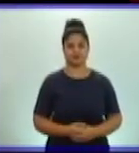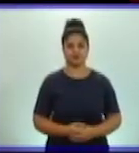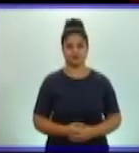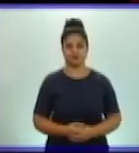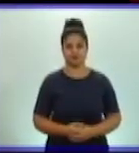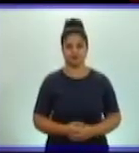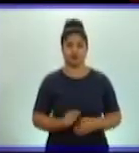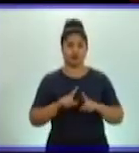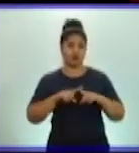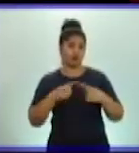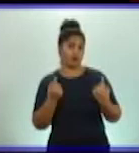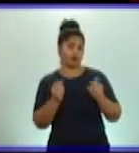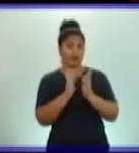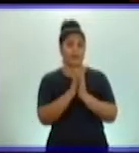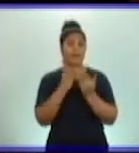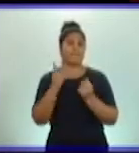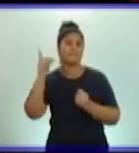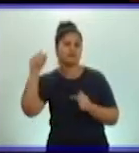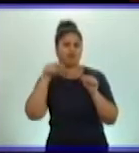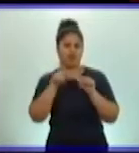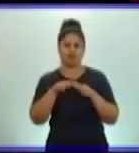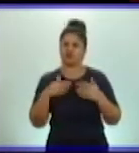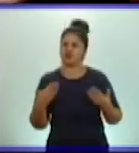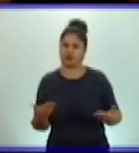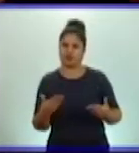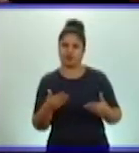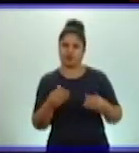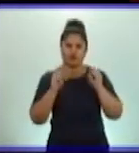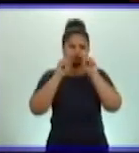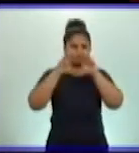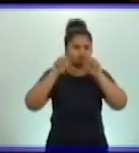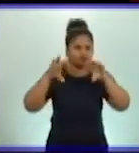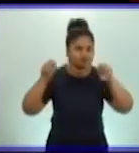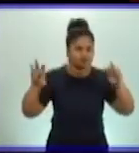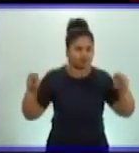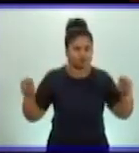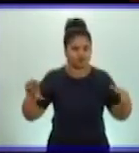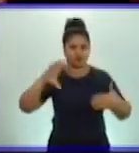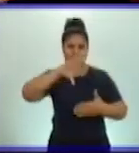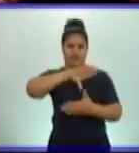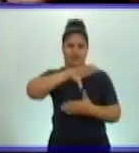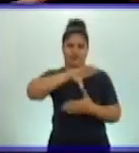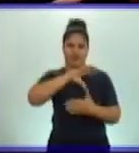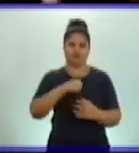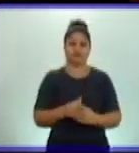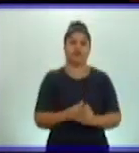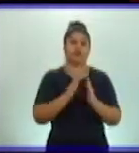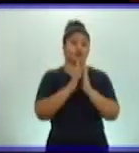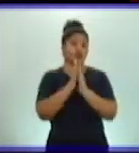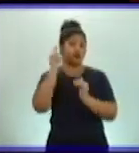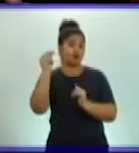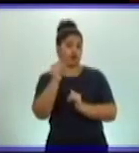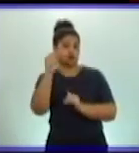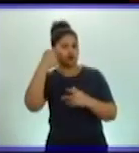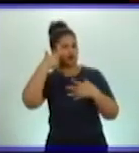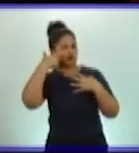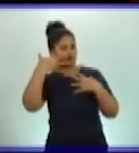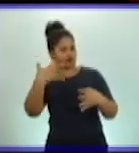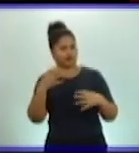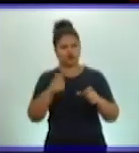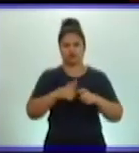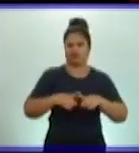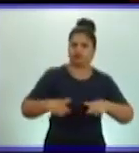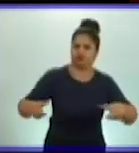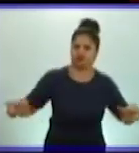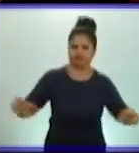la Biblia realmente se arraigó en América, porque la religión católica tiene un lugar importante. Entonces vean